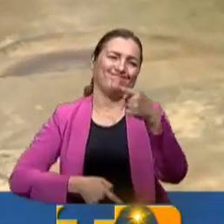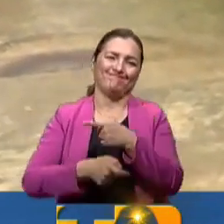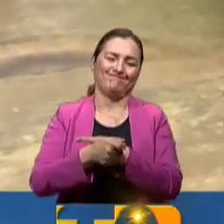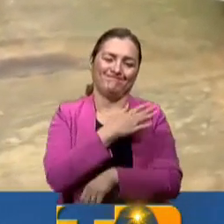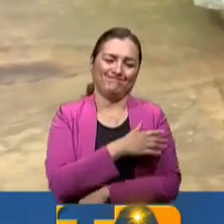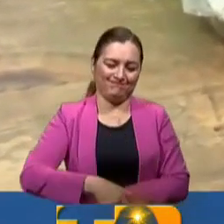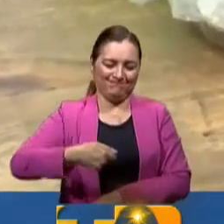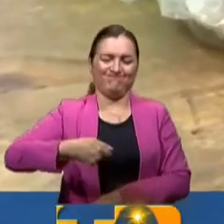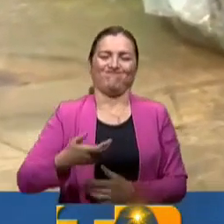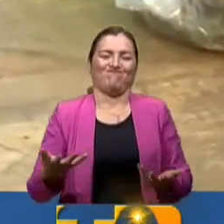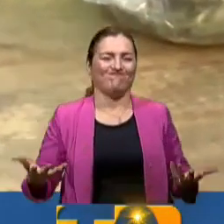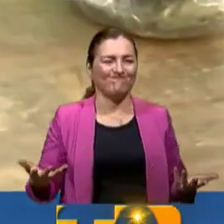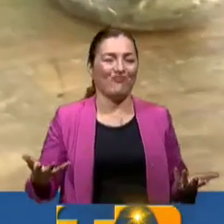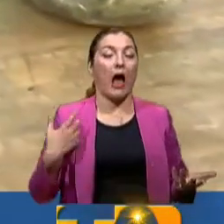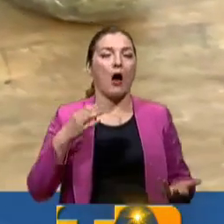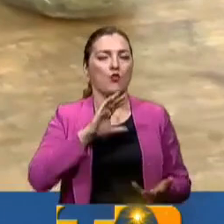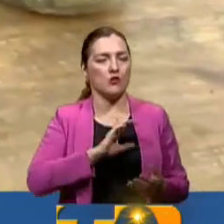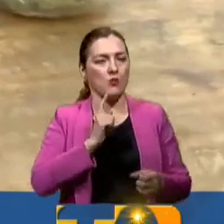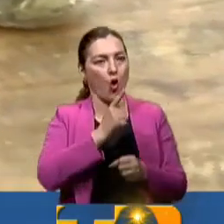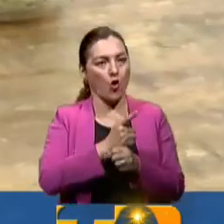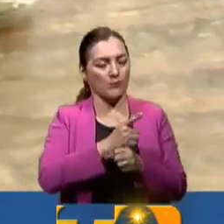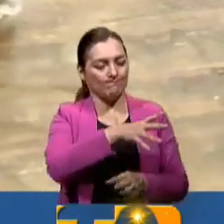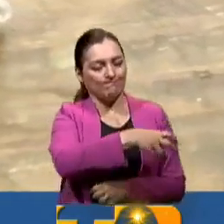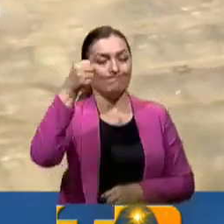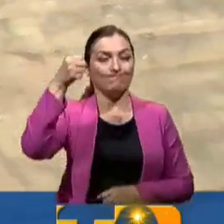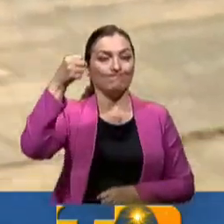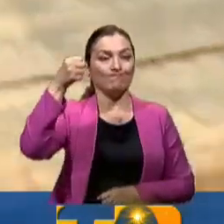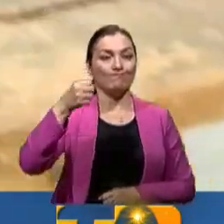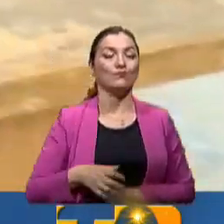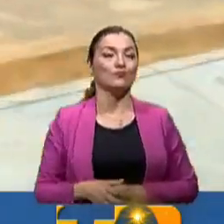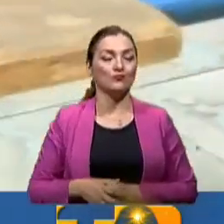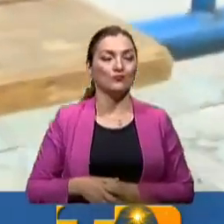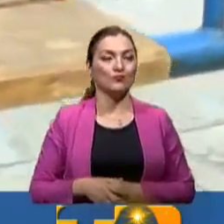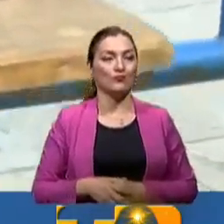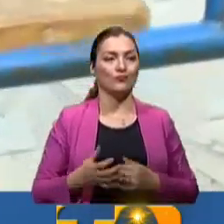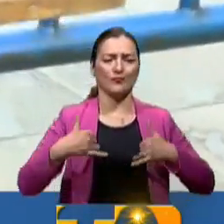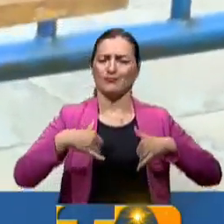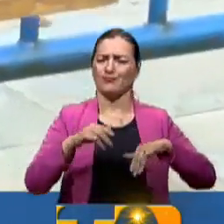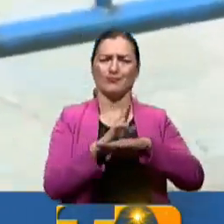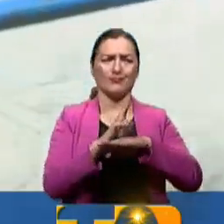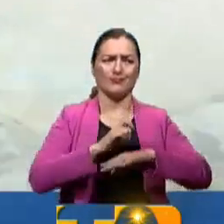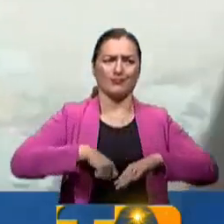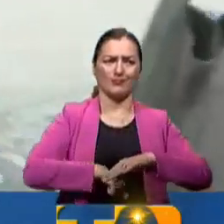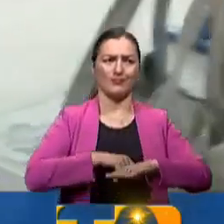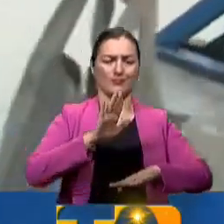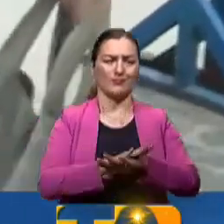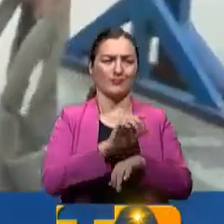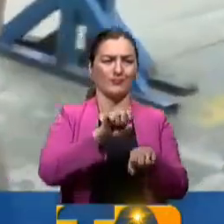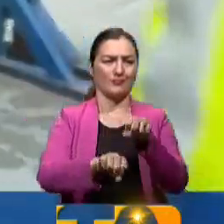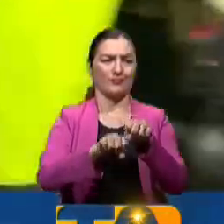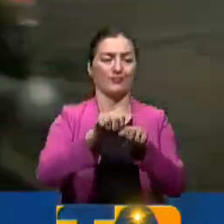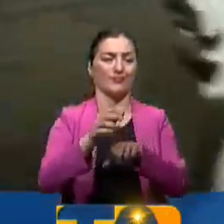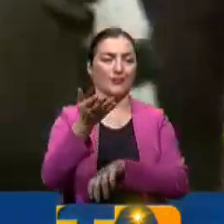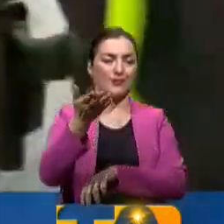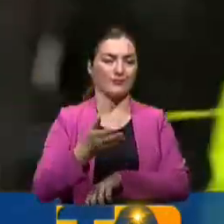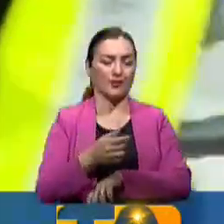coordinado con ellos, estamos trabajando en conjunto, pero sin embargo siguen las personas portando este tipo de objetos que pueden causar algún tipo de delito